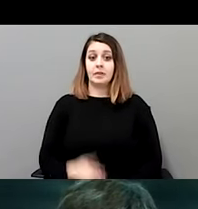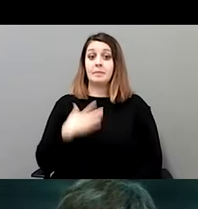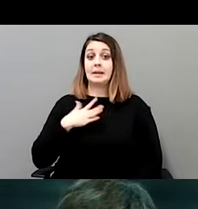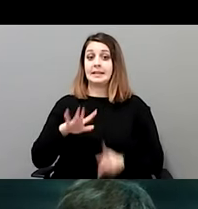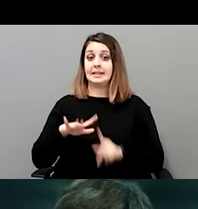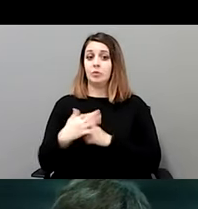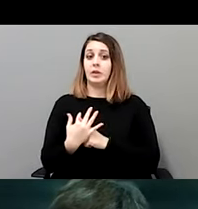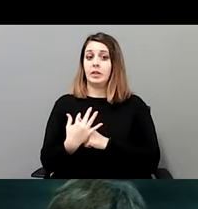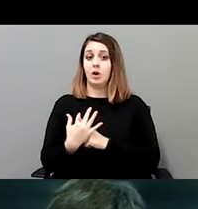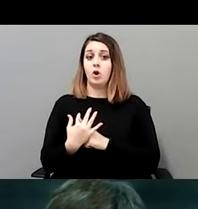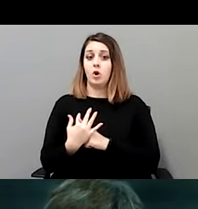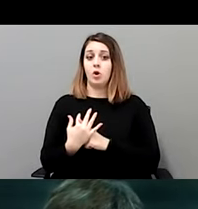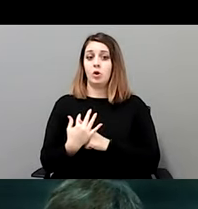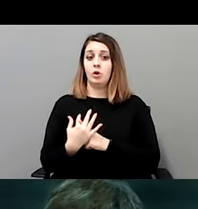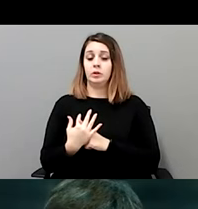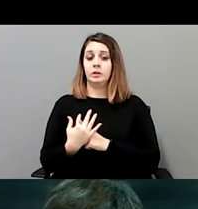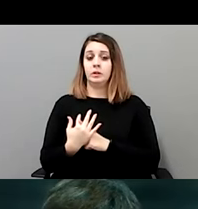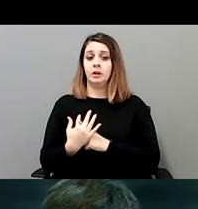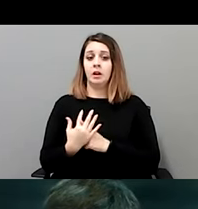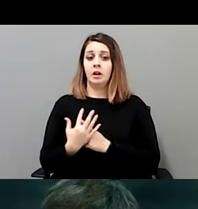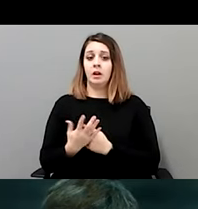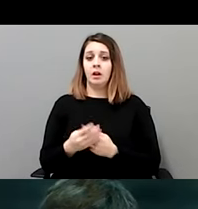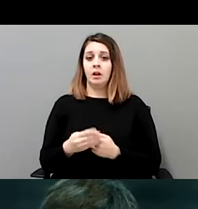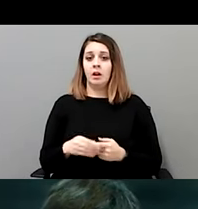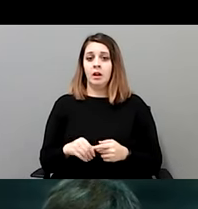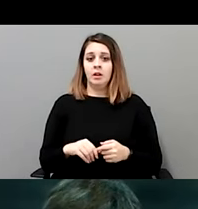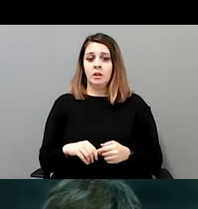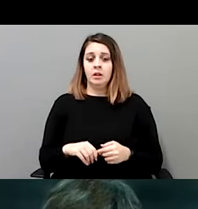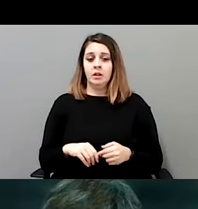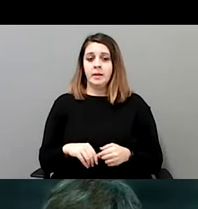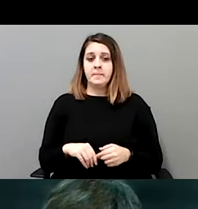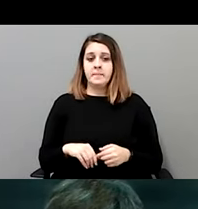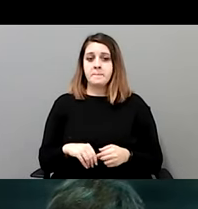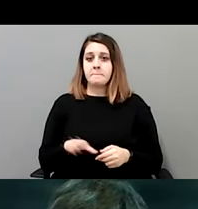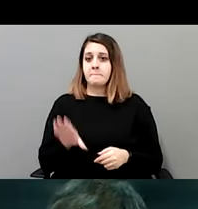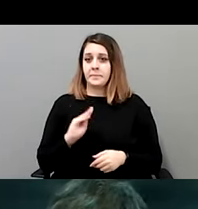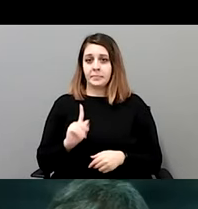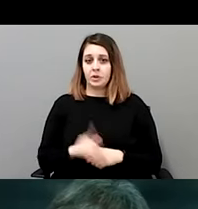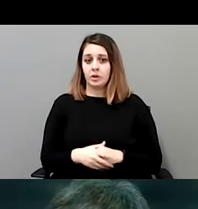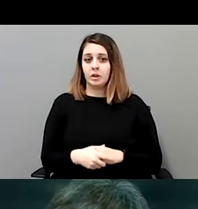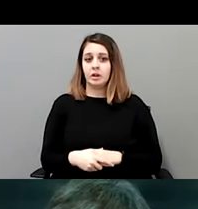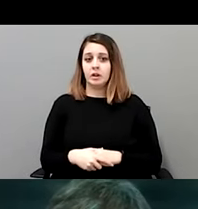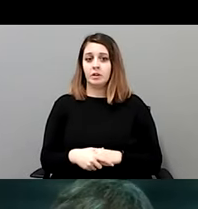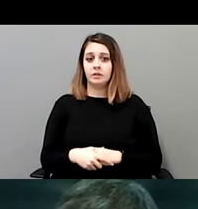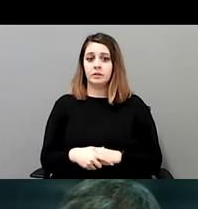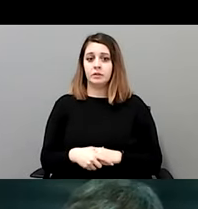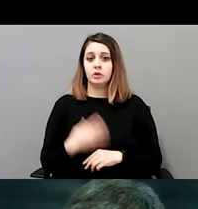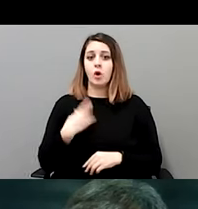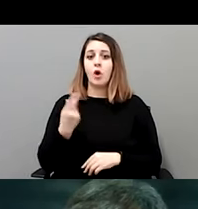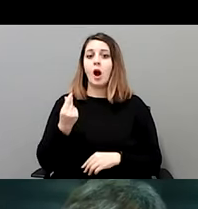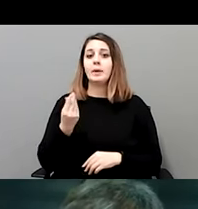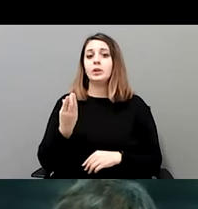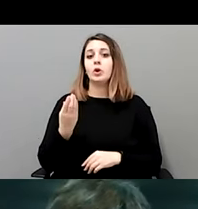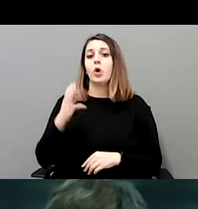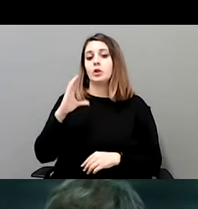prestadas, porque no hay un aumento de costes salariales. En todo caso, si yo